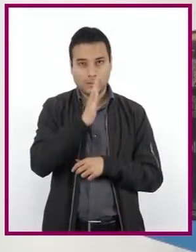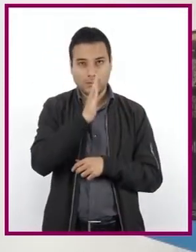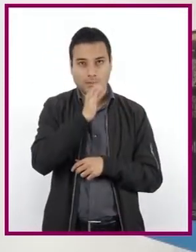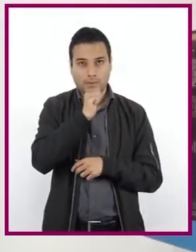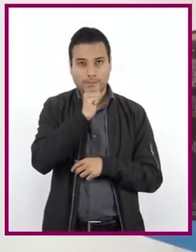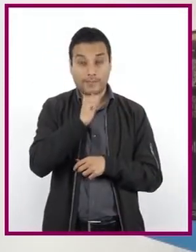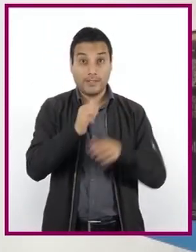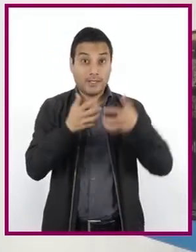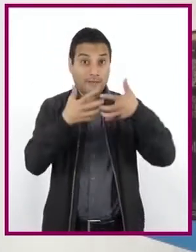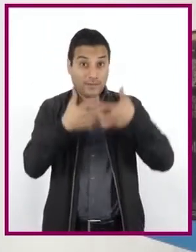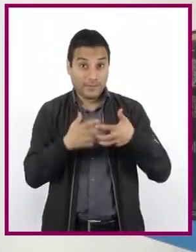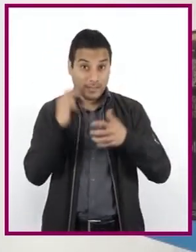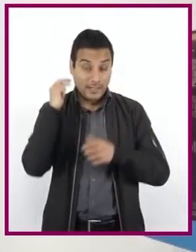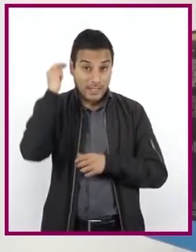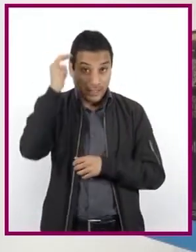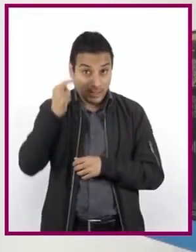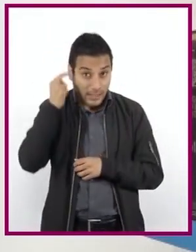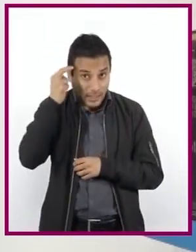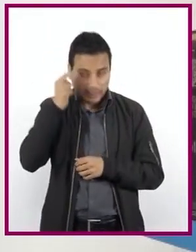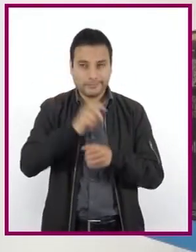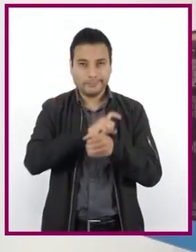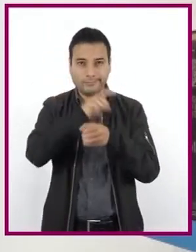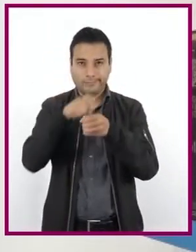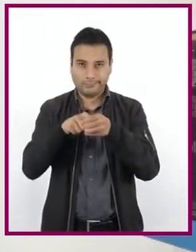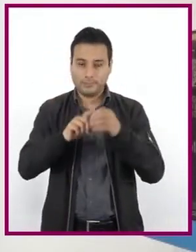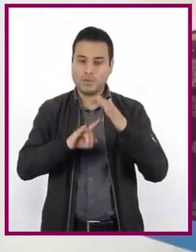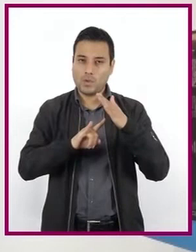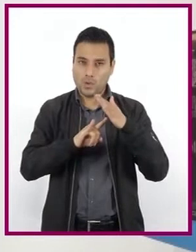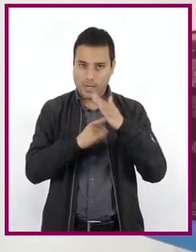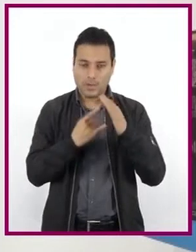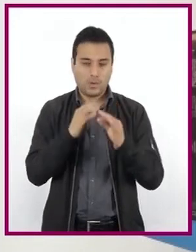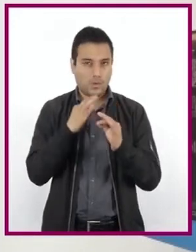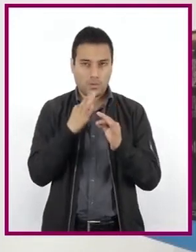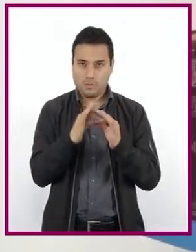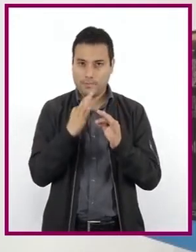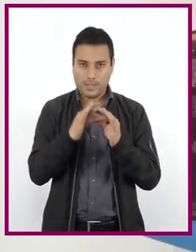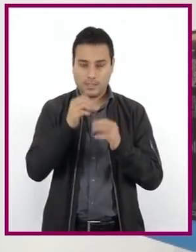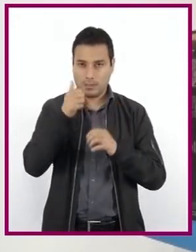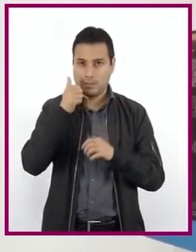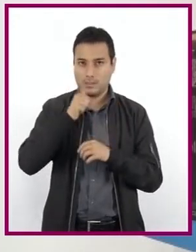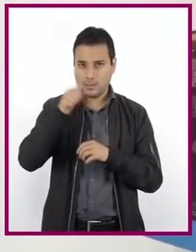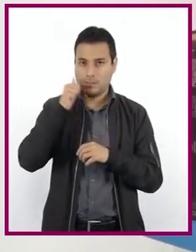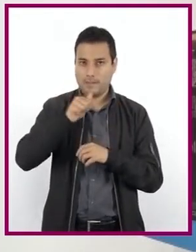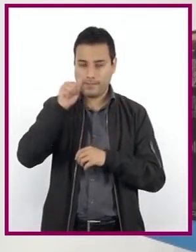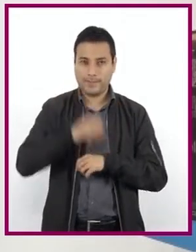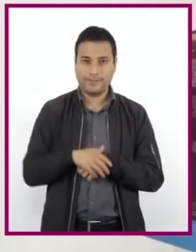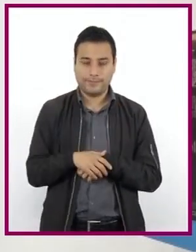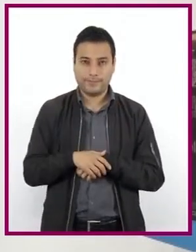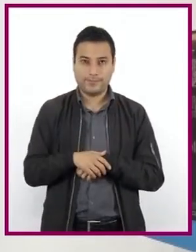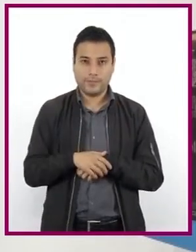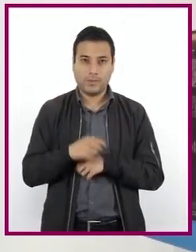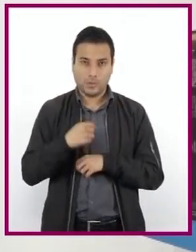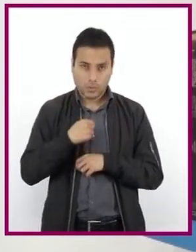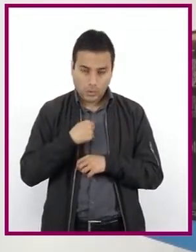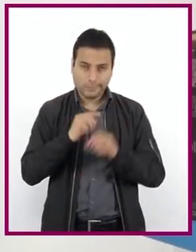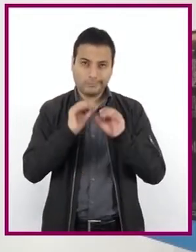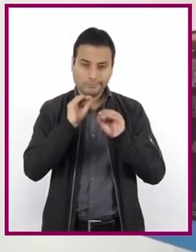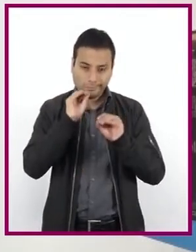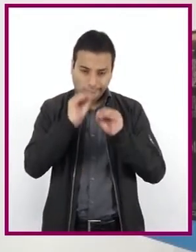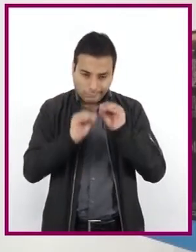Fábrica, sometidos a un horario fijo, participando solo en una parte de la